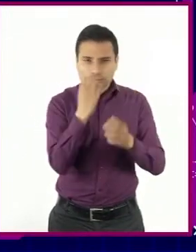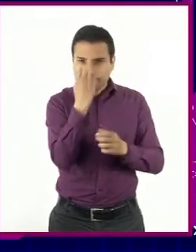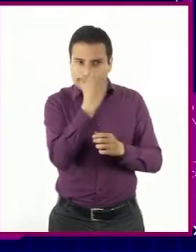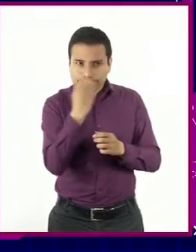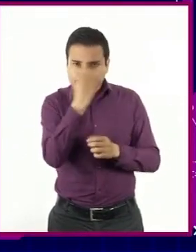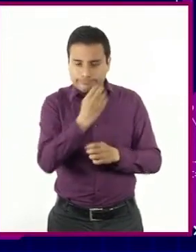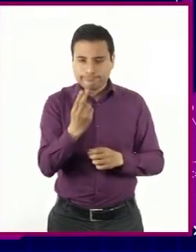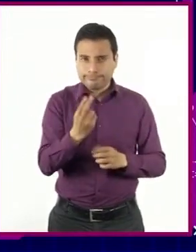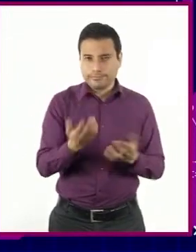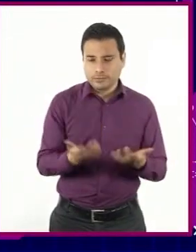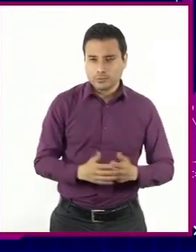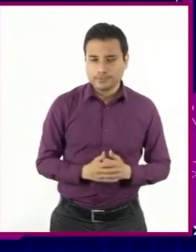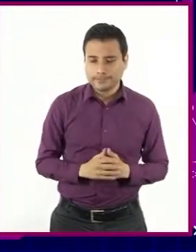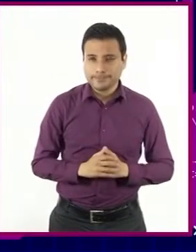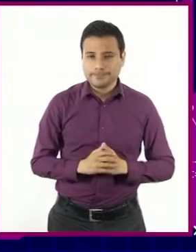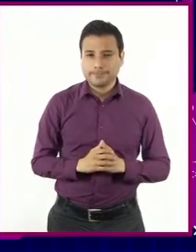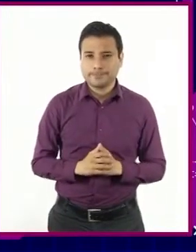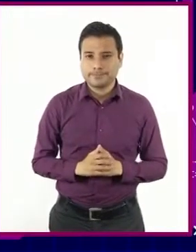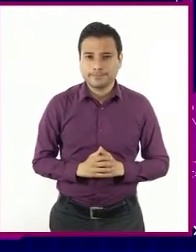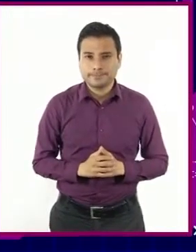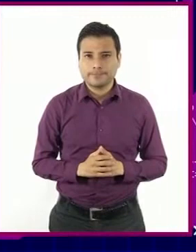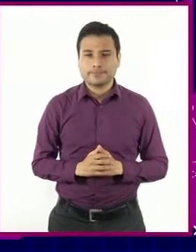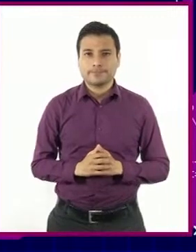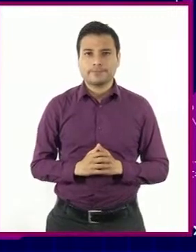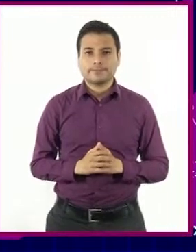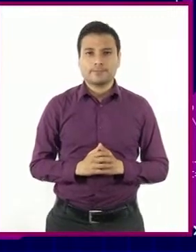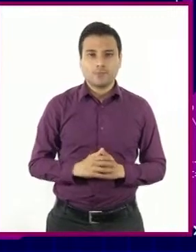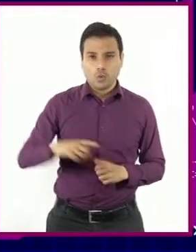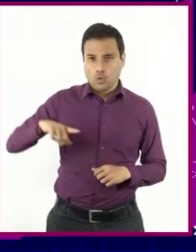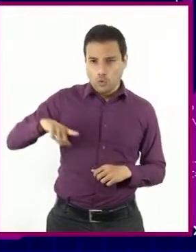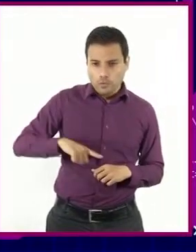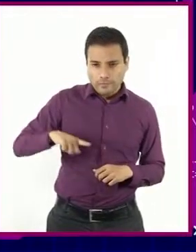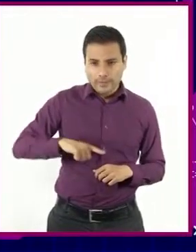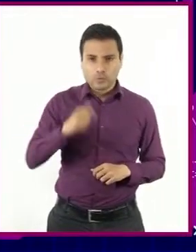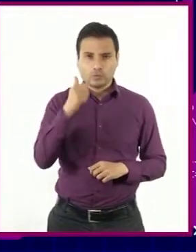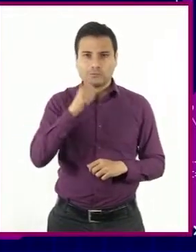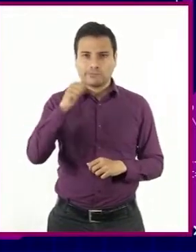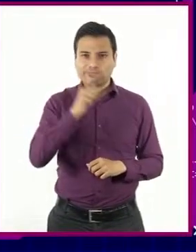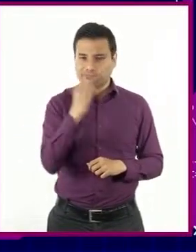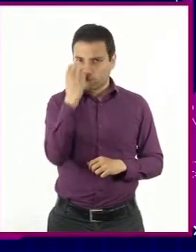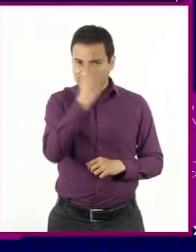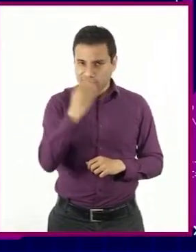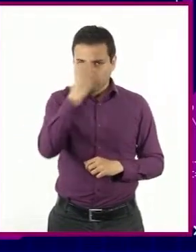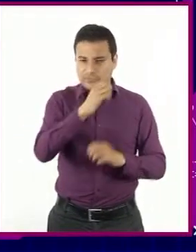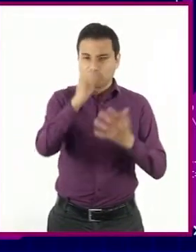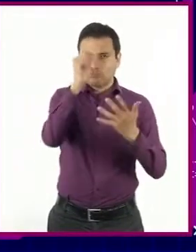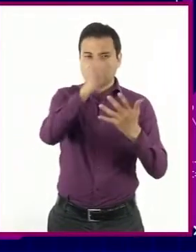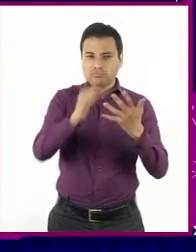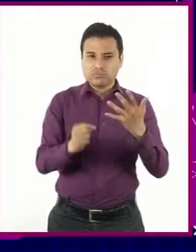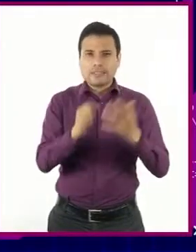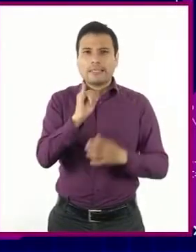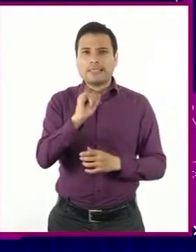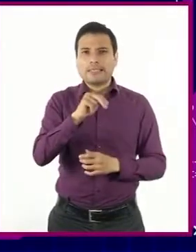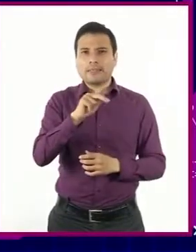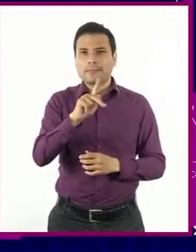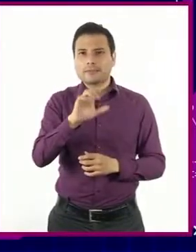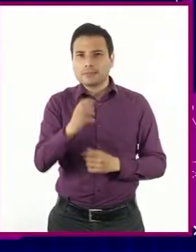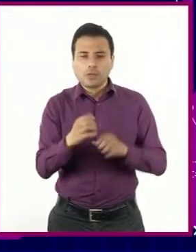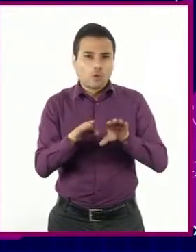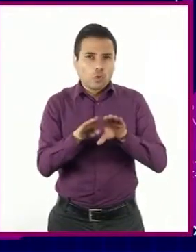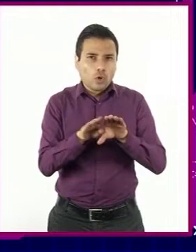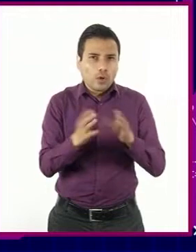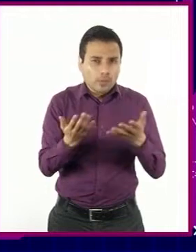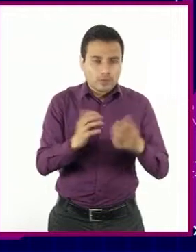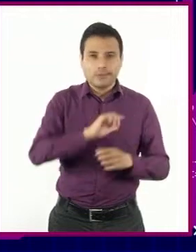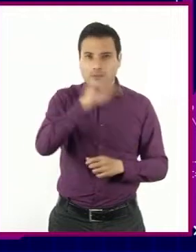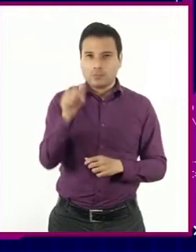economía. Las autoridades analizan, entre otros datos, la tendencia del INPC para formular